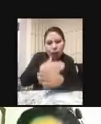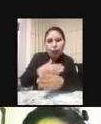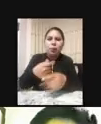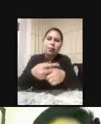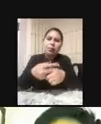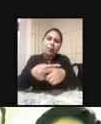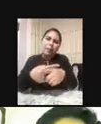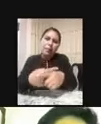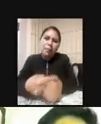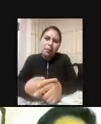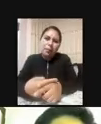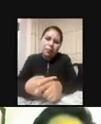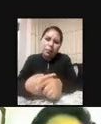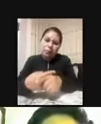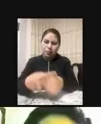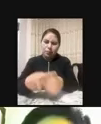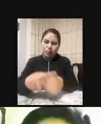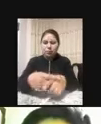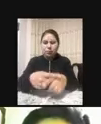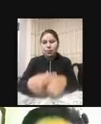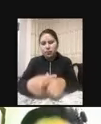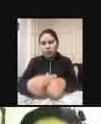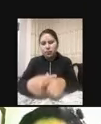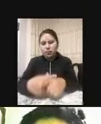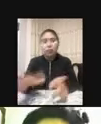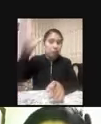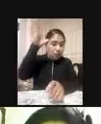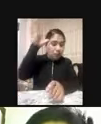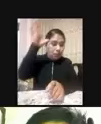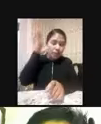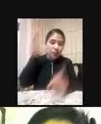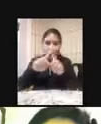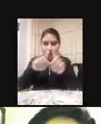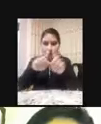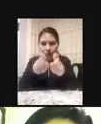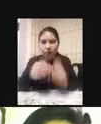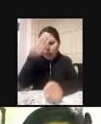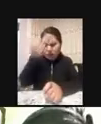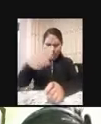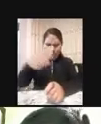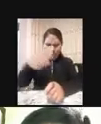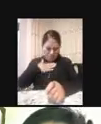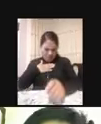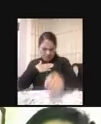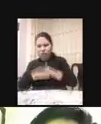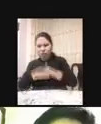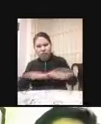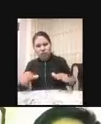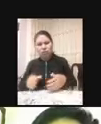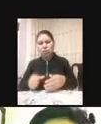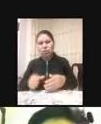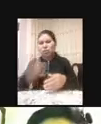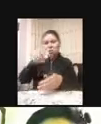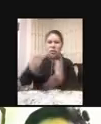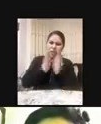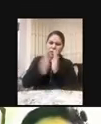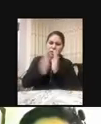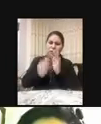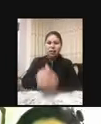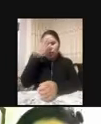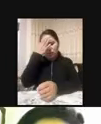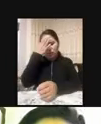se pregunta a un papá, ¿por qué mi niño no está hablando? Dentro del síndrome de Down es normal que tarden en hablar. Obviamente lo que queremos es que